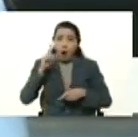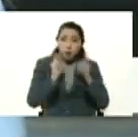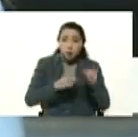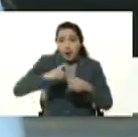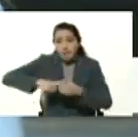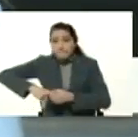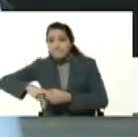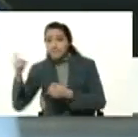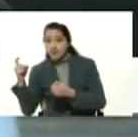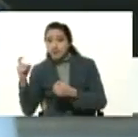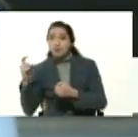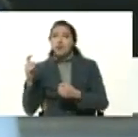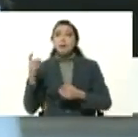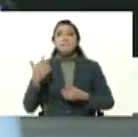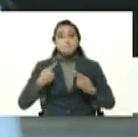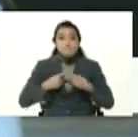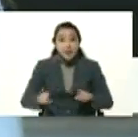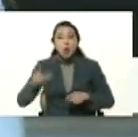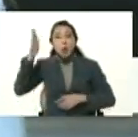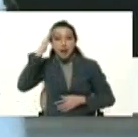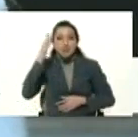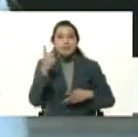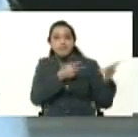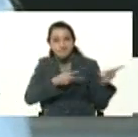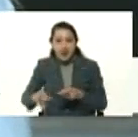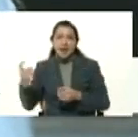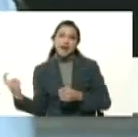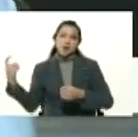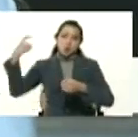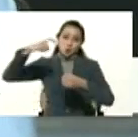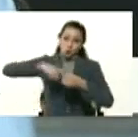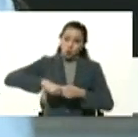hay inclusión, pero